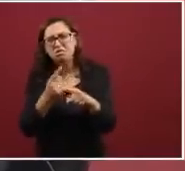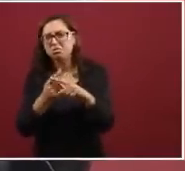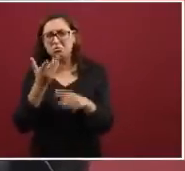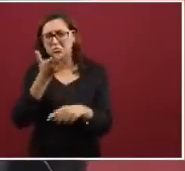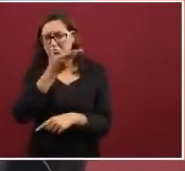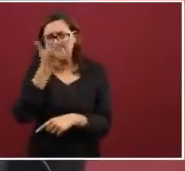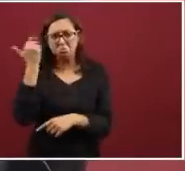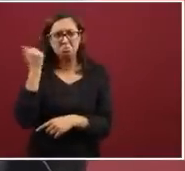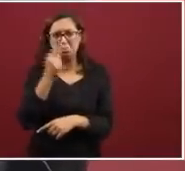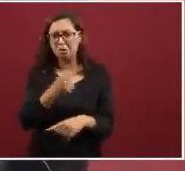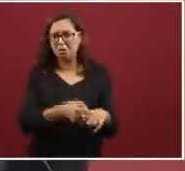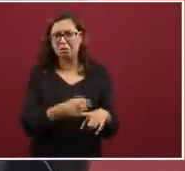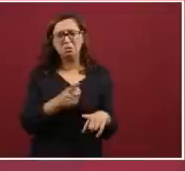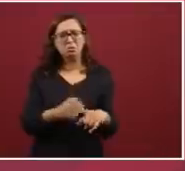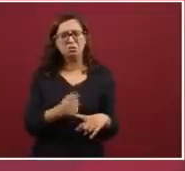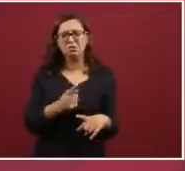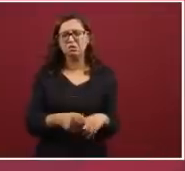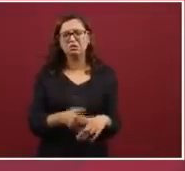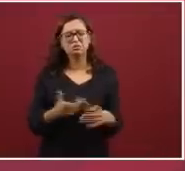bodegas,